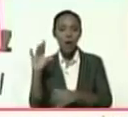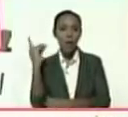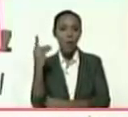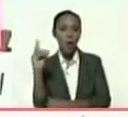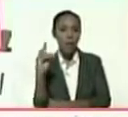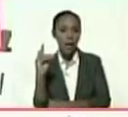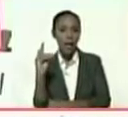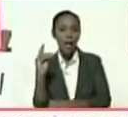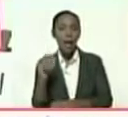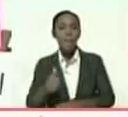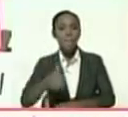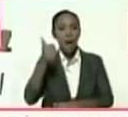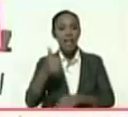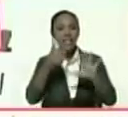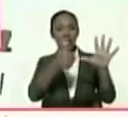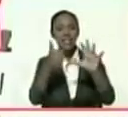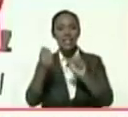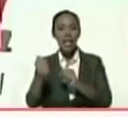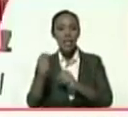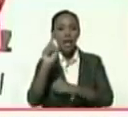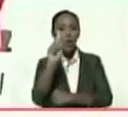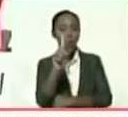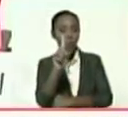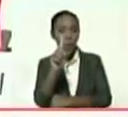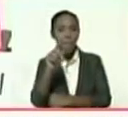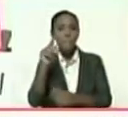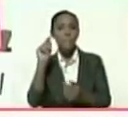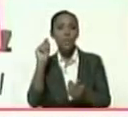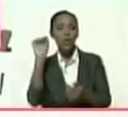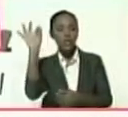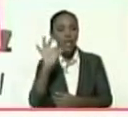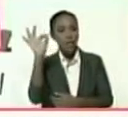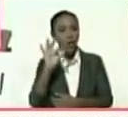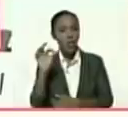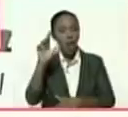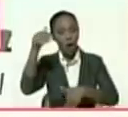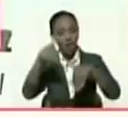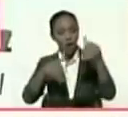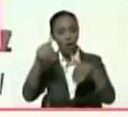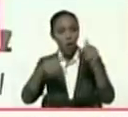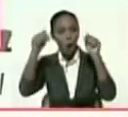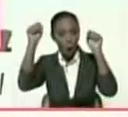del 61% de los votos. Hoy la está ejerciendo.